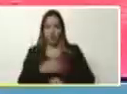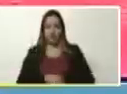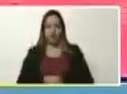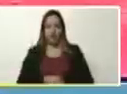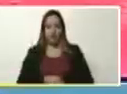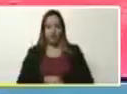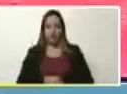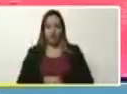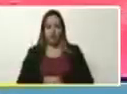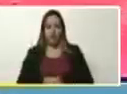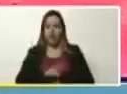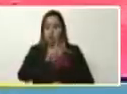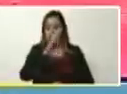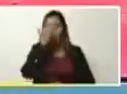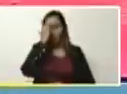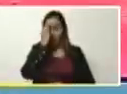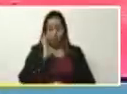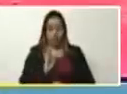Del 2 de febrero